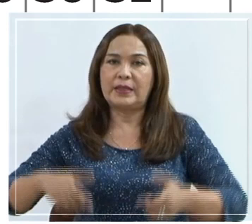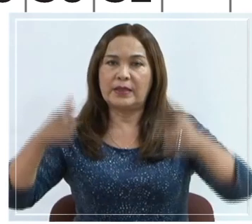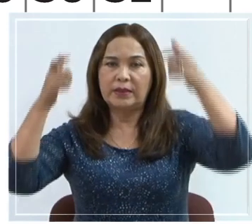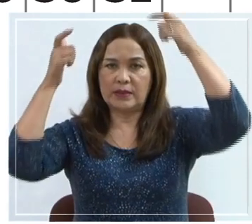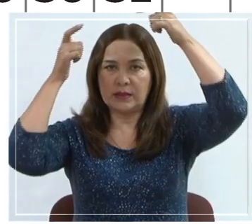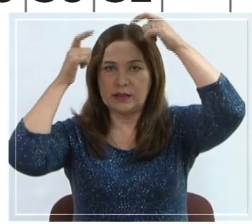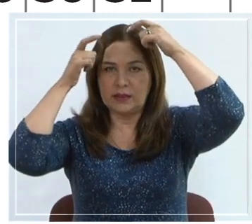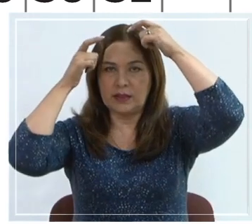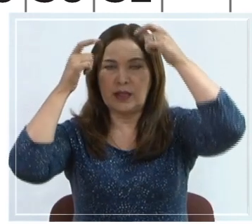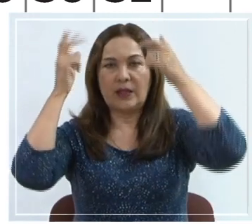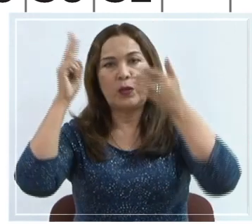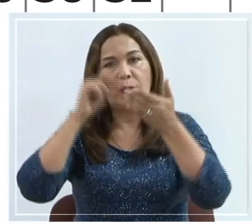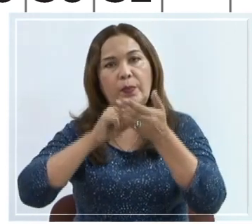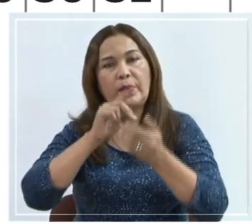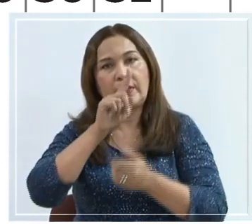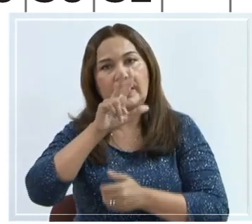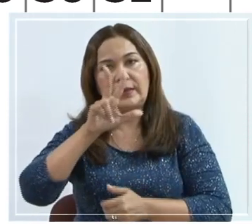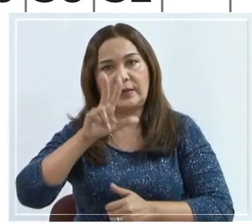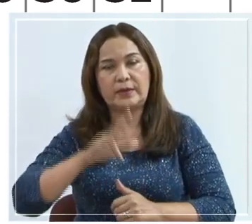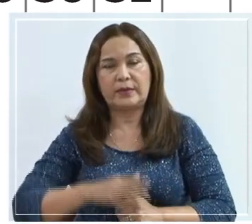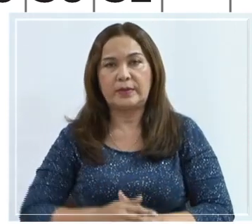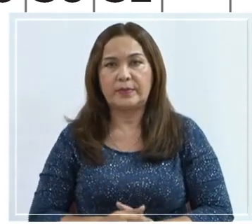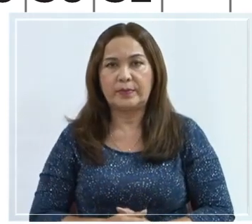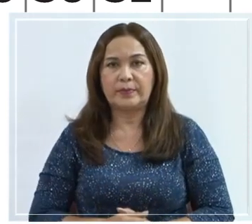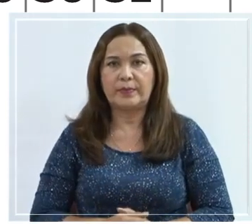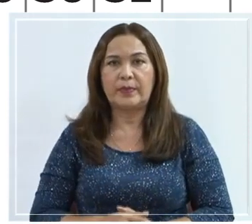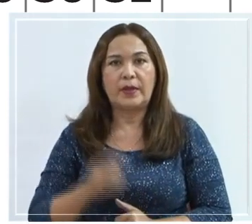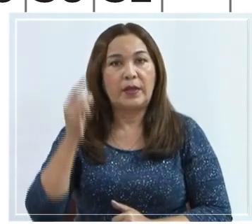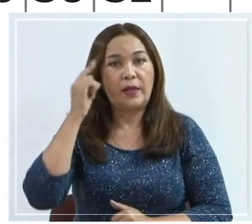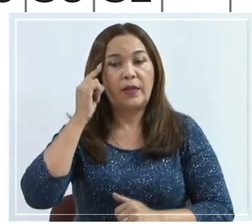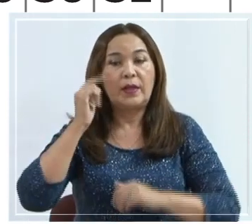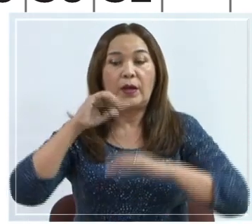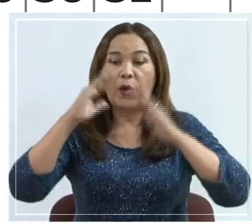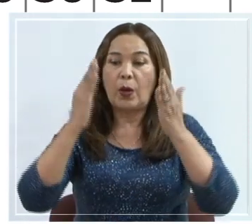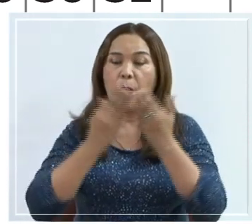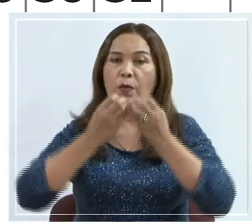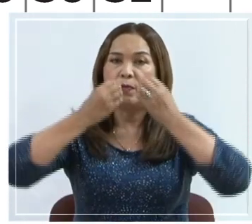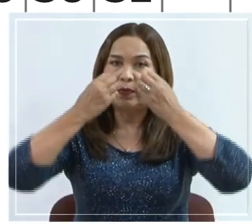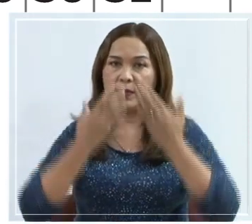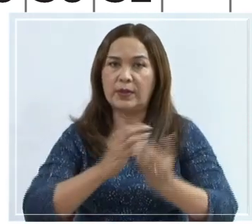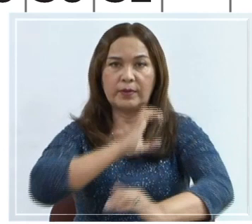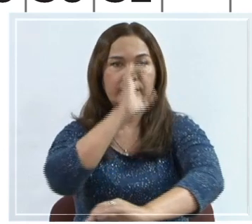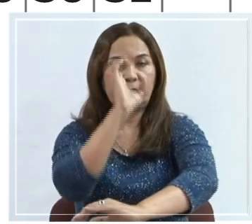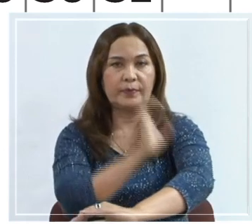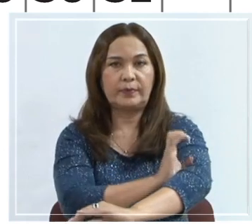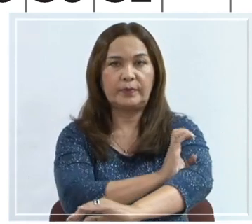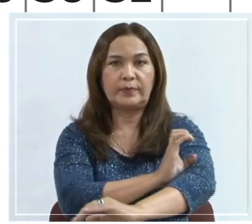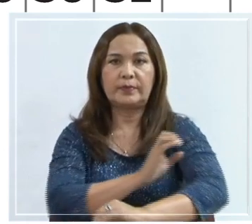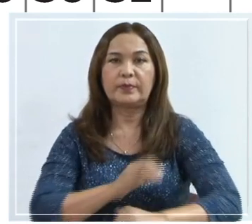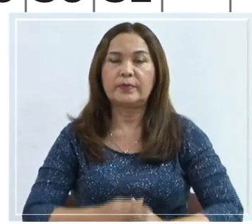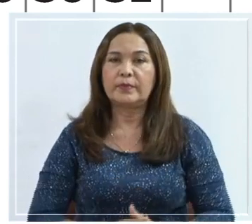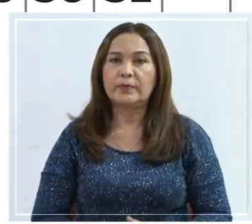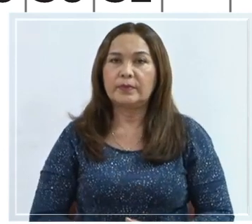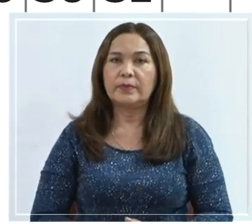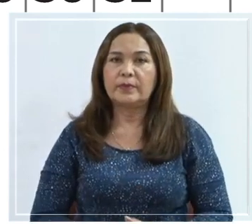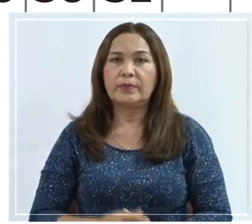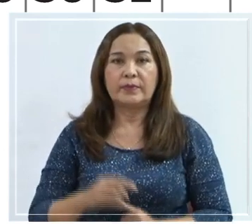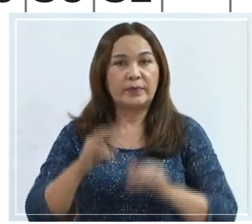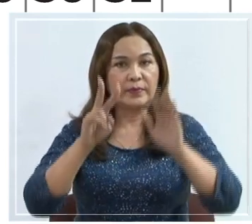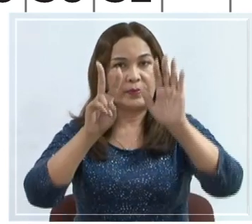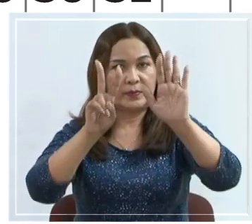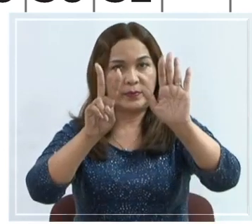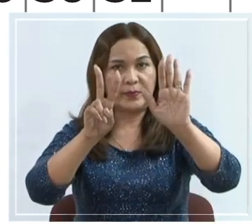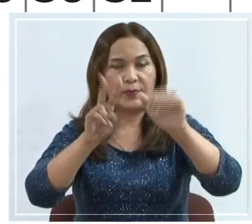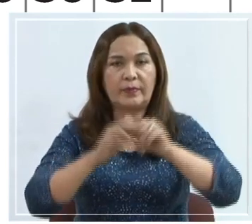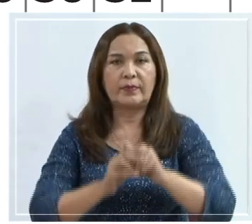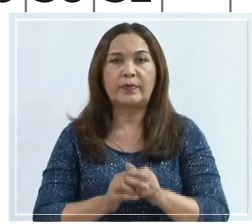chávez frías 2013 día mundial de la eficiencia energética día